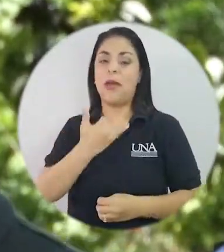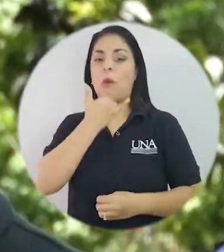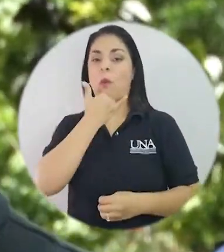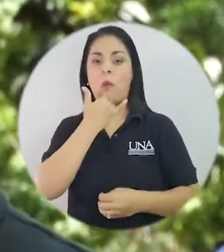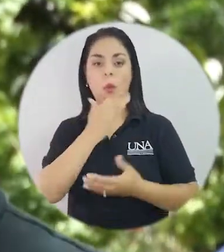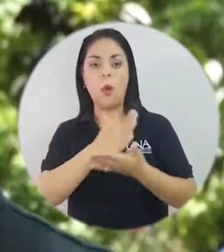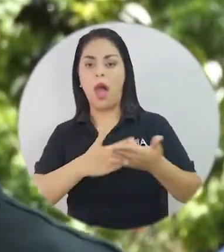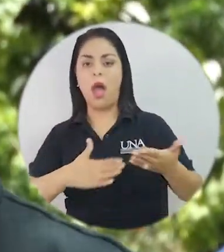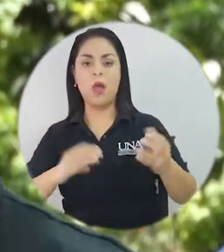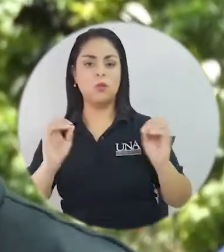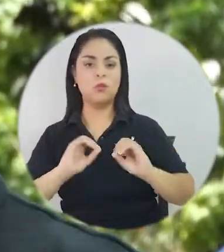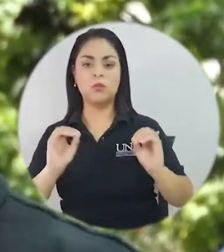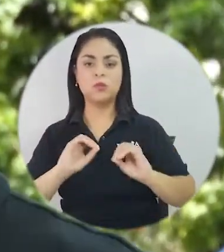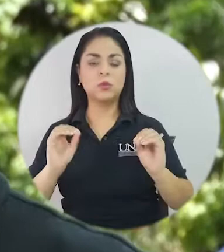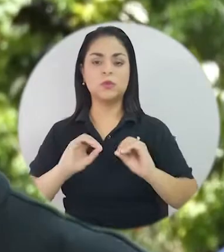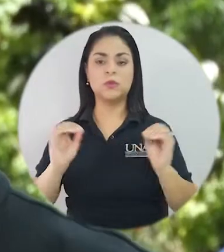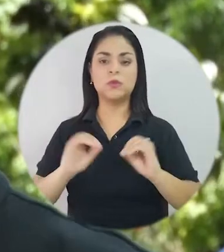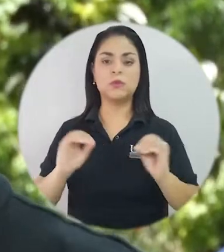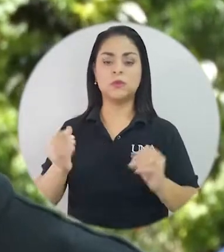equivoque haciendo algo.